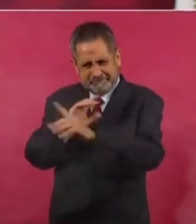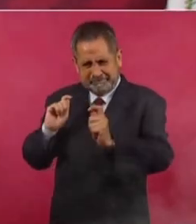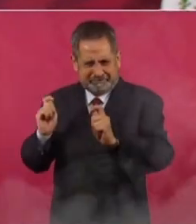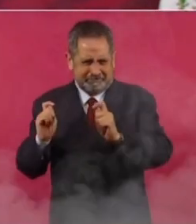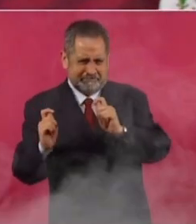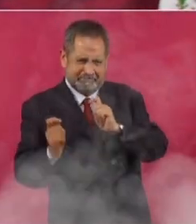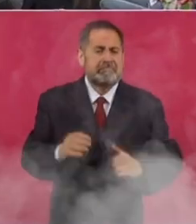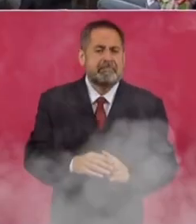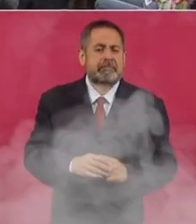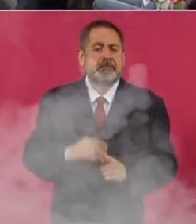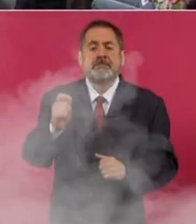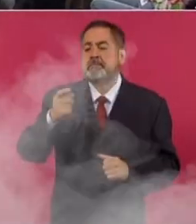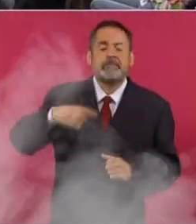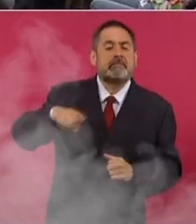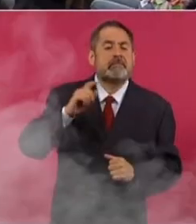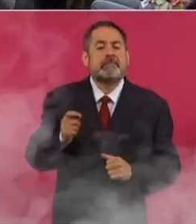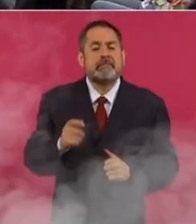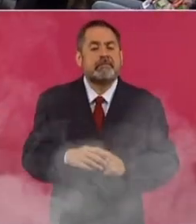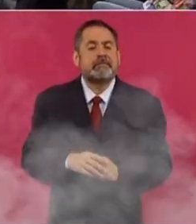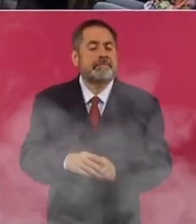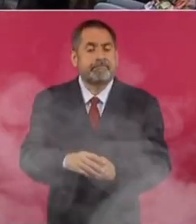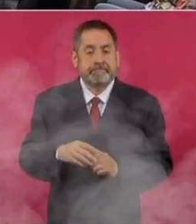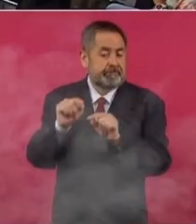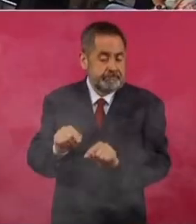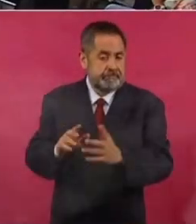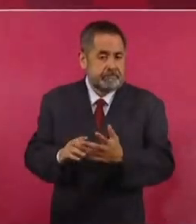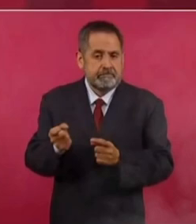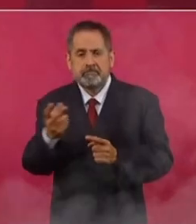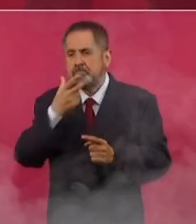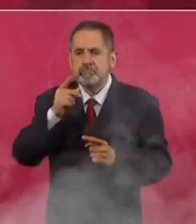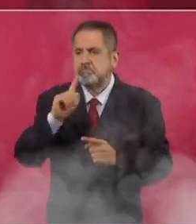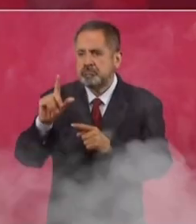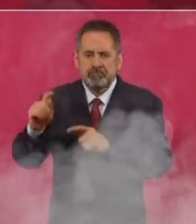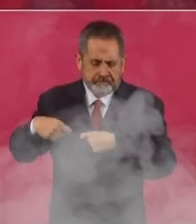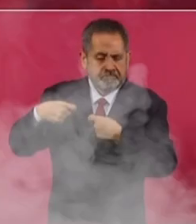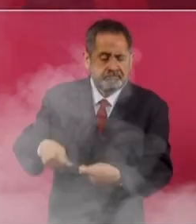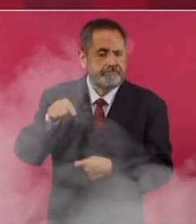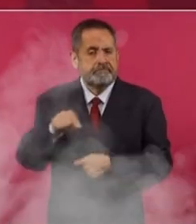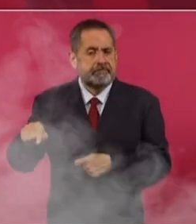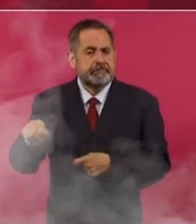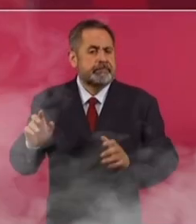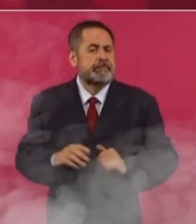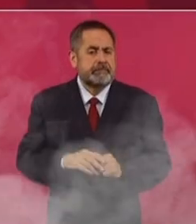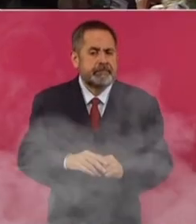y los que van a sustituir los hombres y mujeres